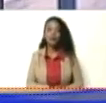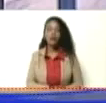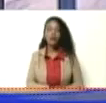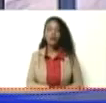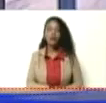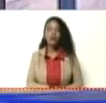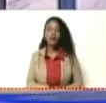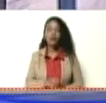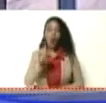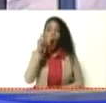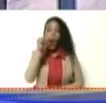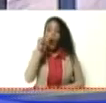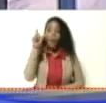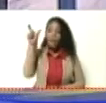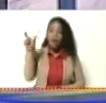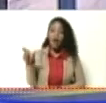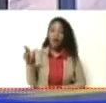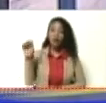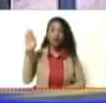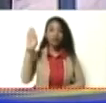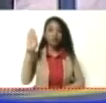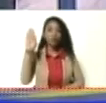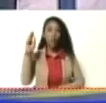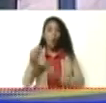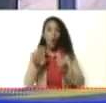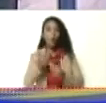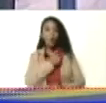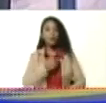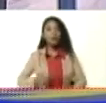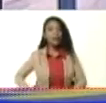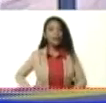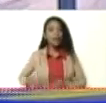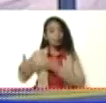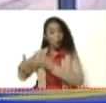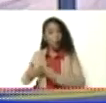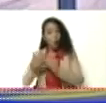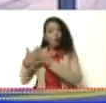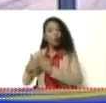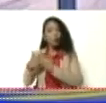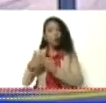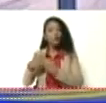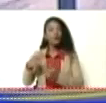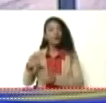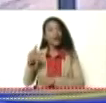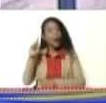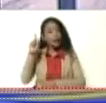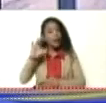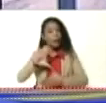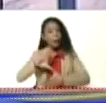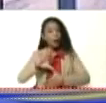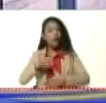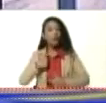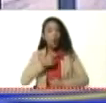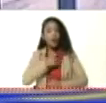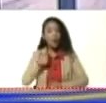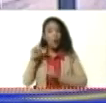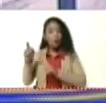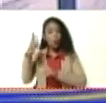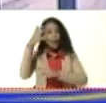Joe Biden ha sido juramentado hoy como presidente de los Estados Unidos de Norteamérica, y yo quiero que eso lo entienda nuestro pueblo.